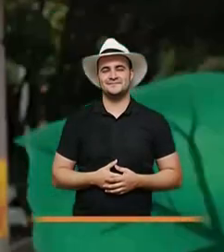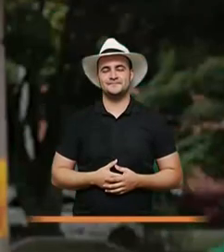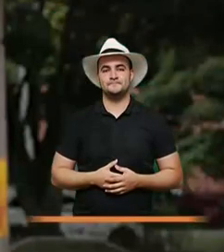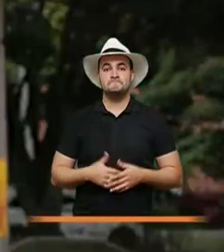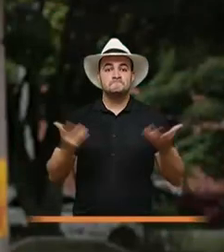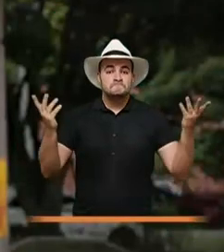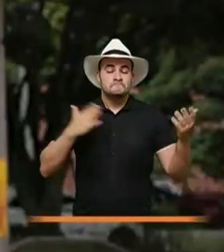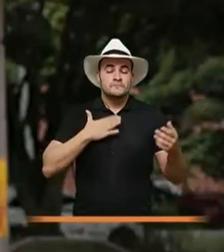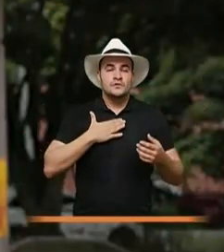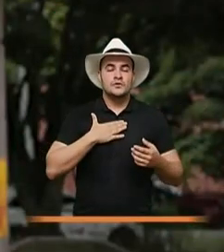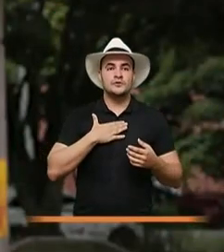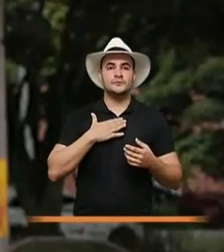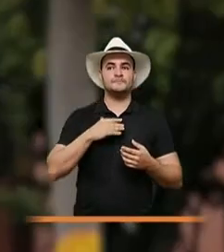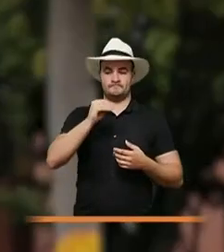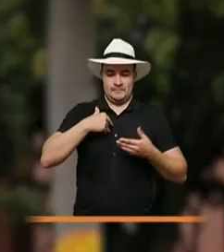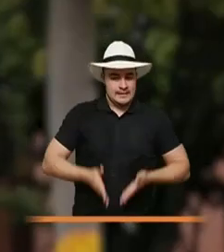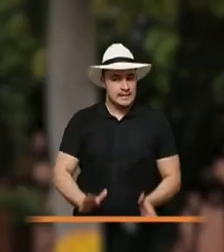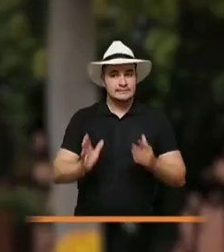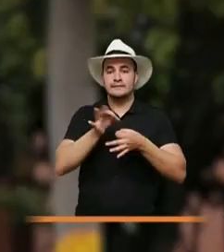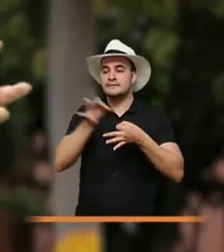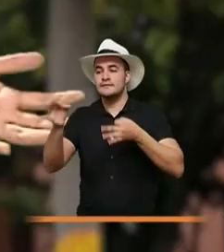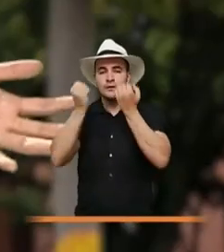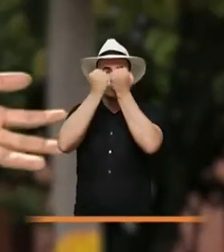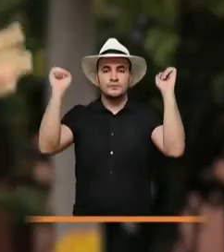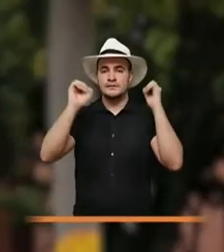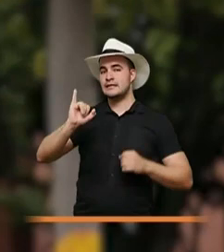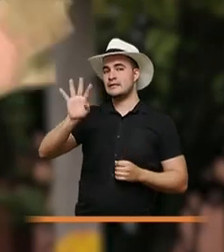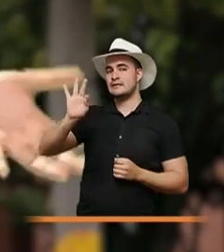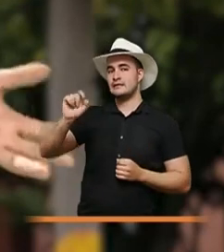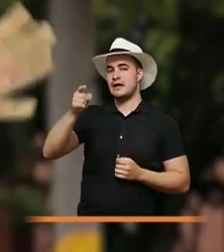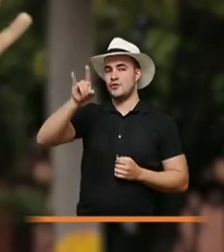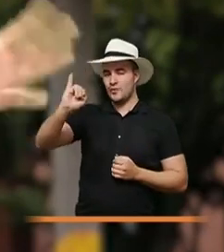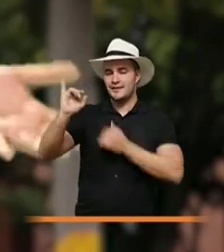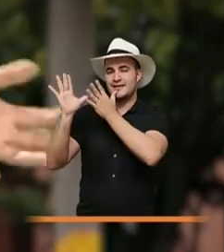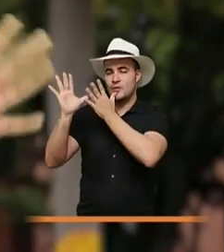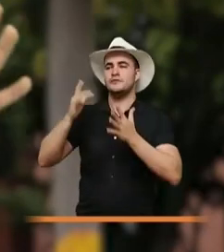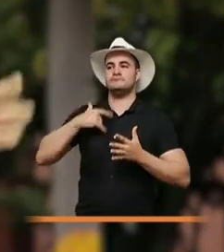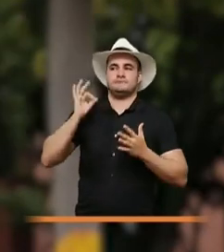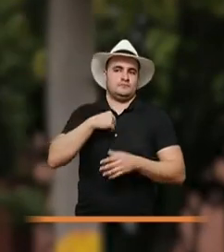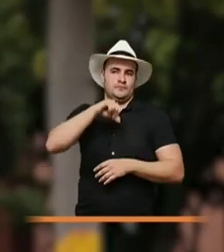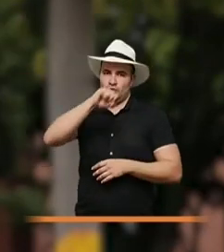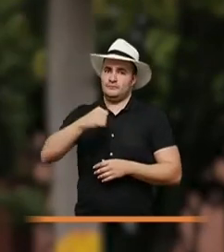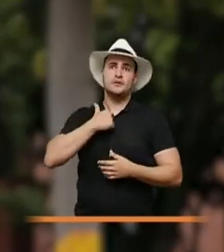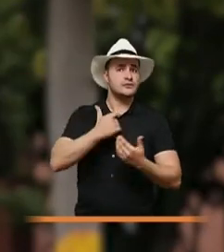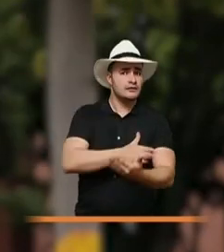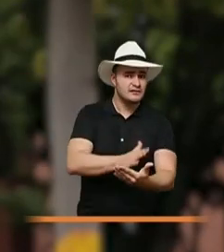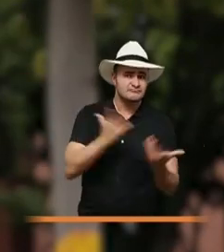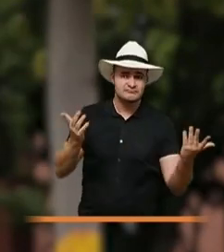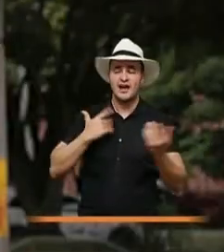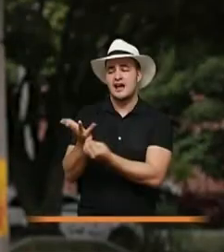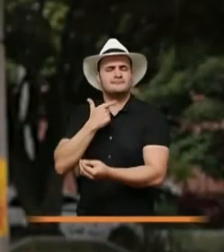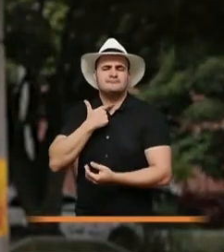el gasto es un joven del municipio de itagüí probador cantante apasionado por el arte a sólo unos diez años